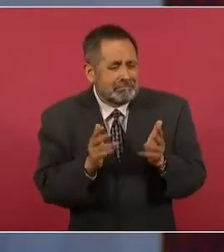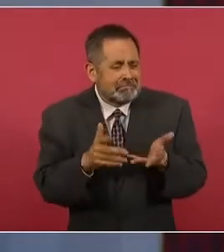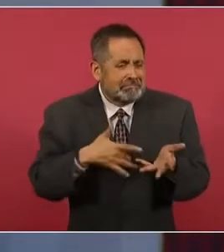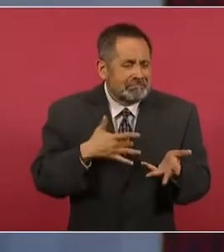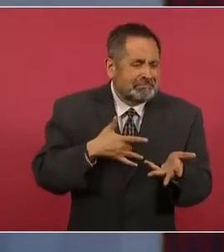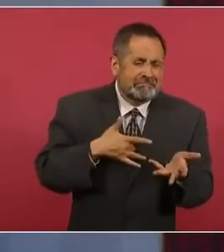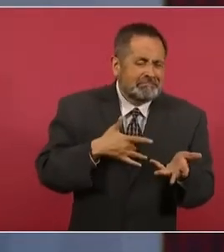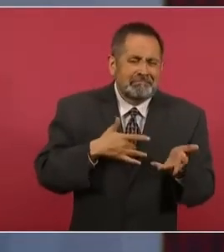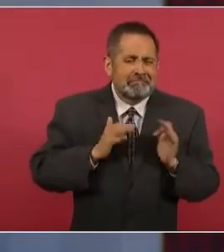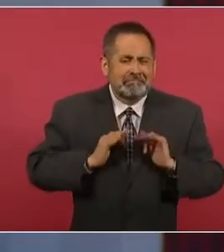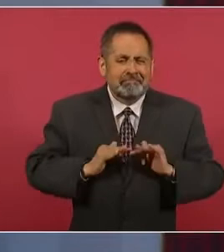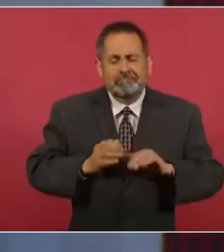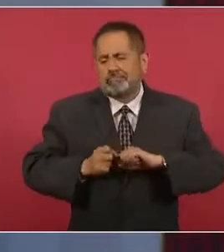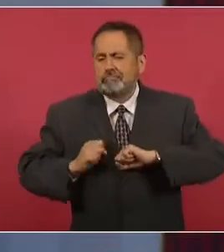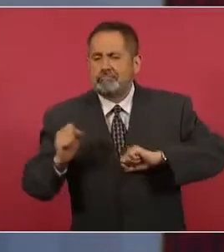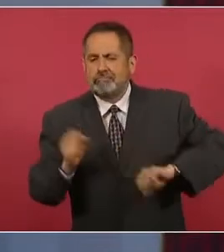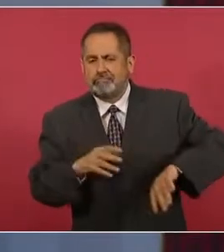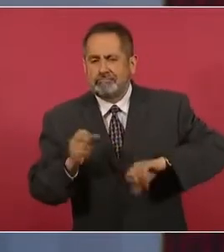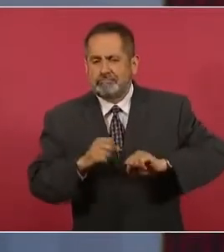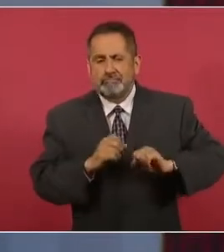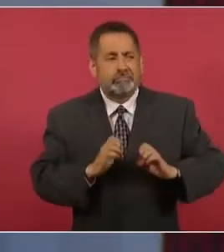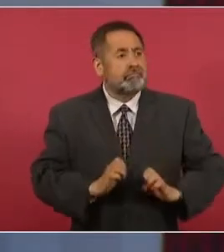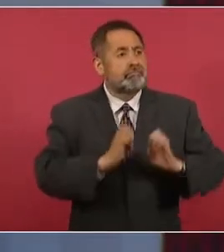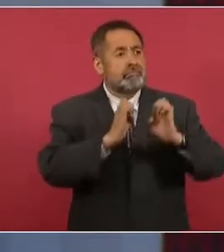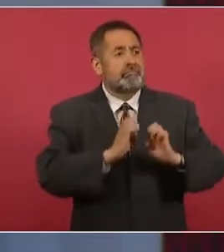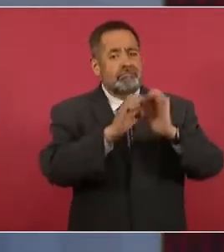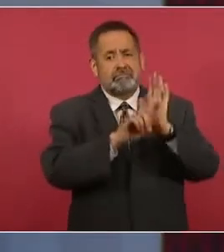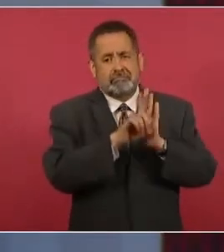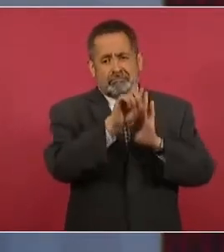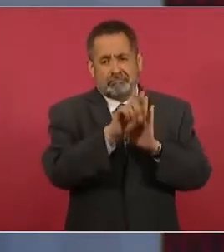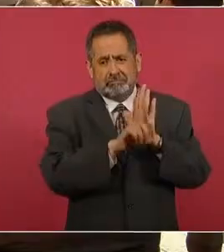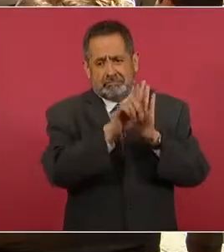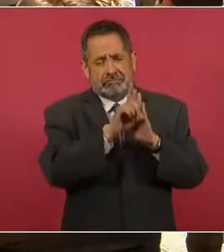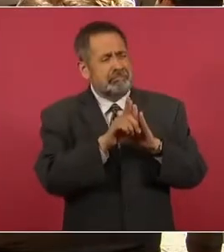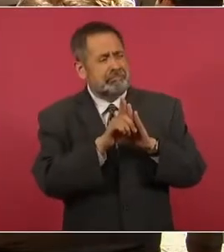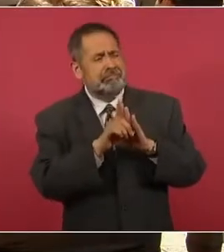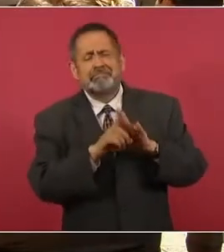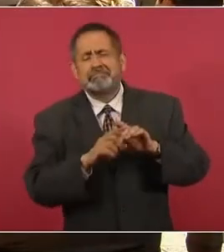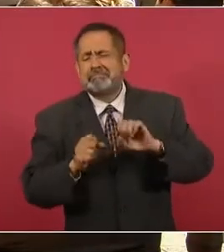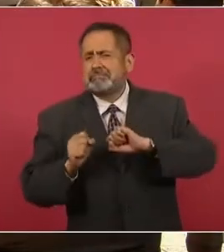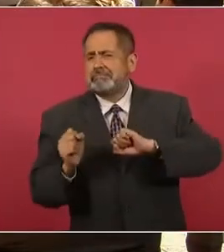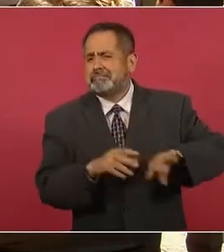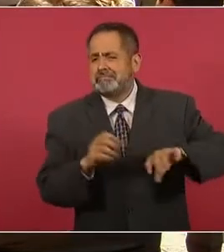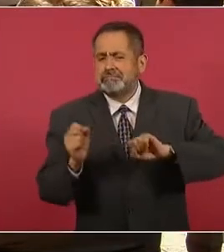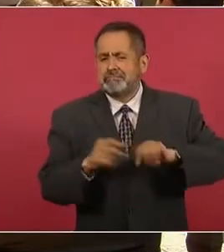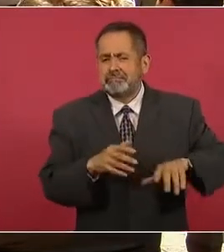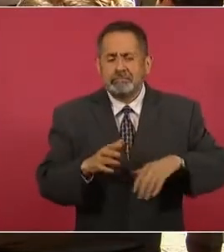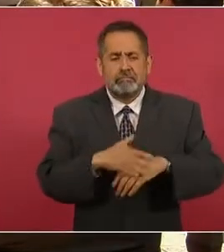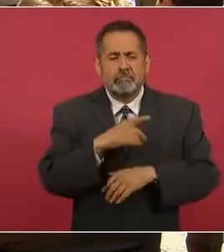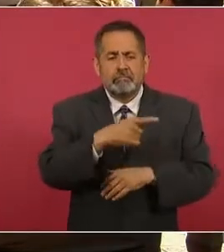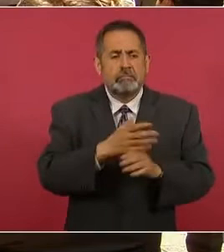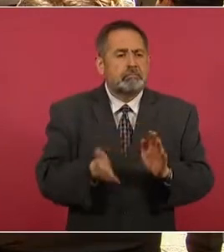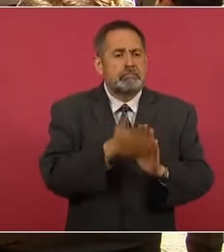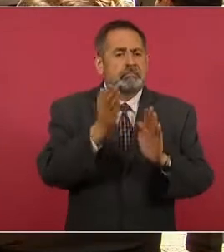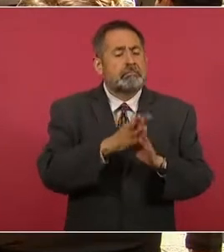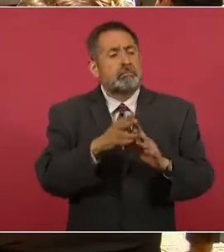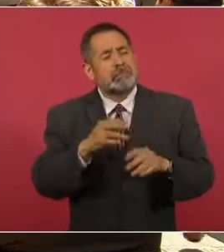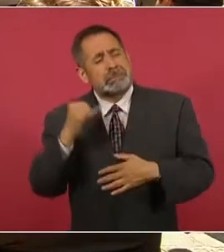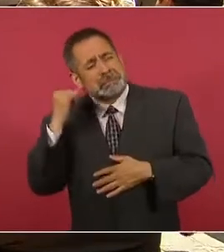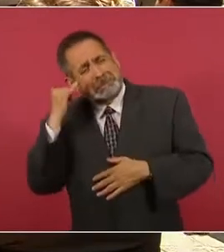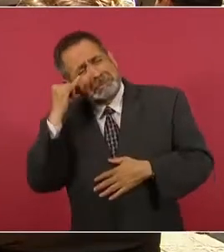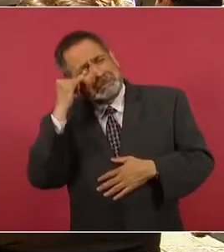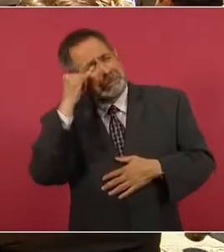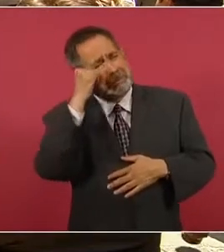de muchas unidades habitacionales, porque las hicieron en las